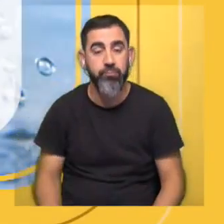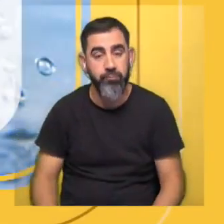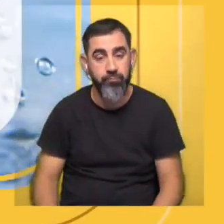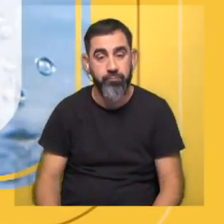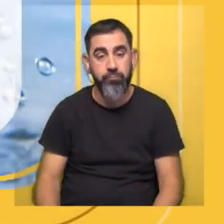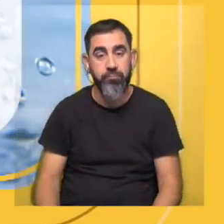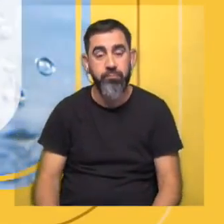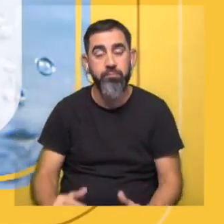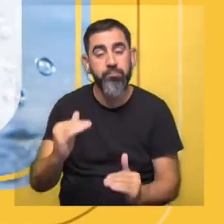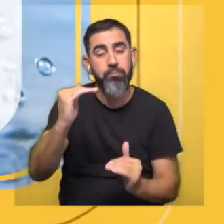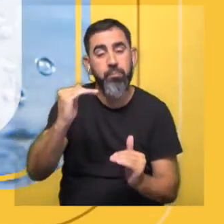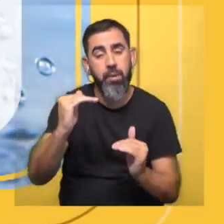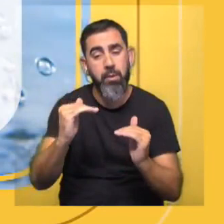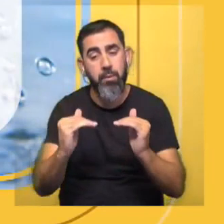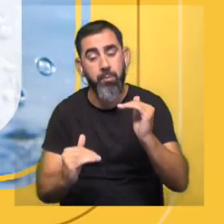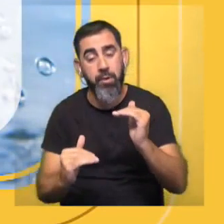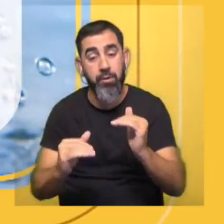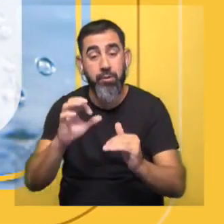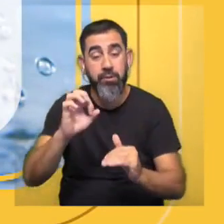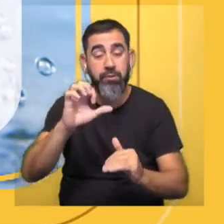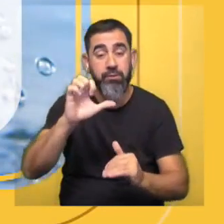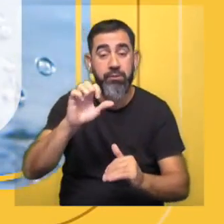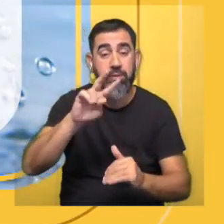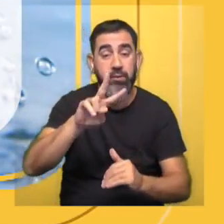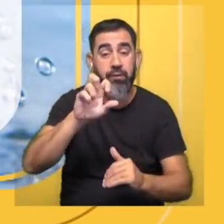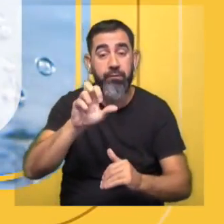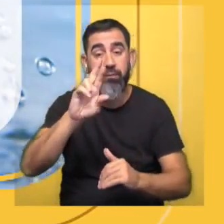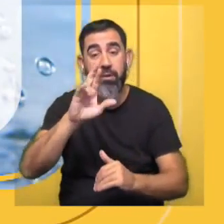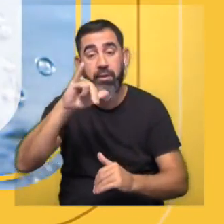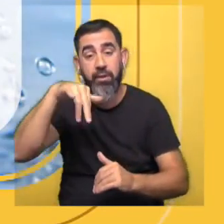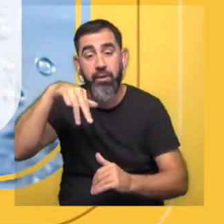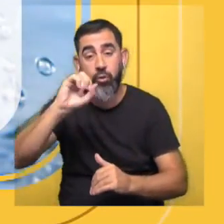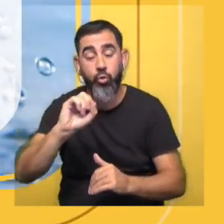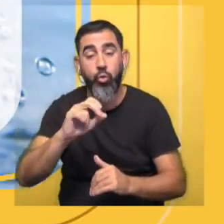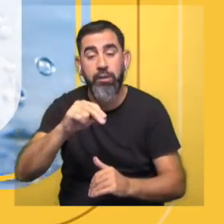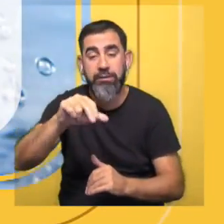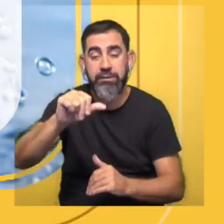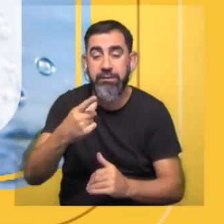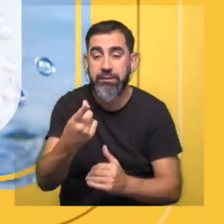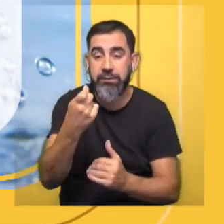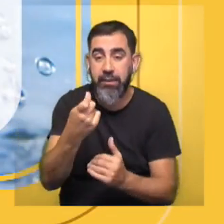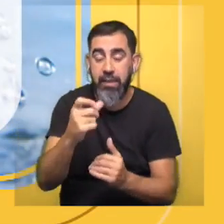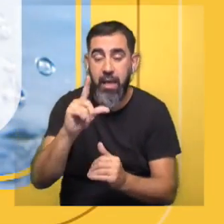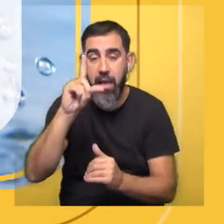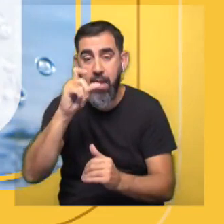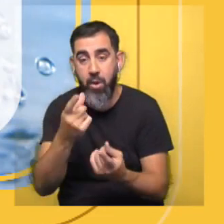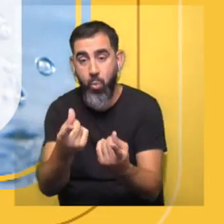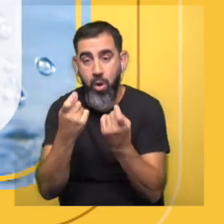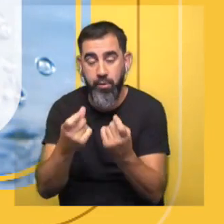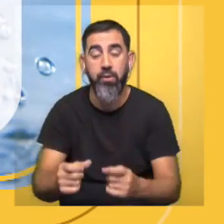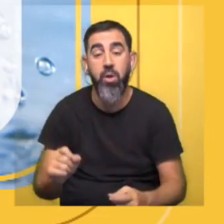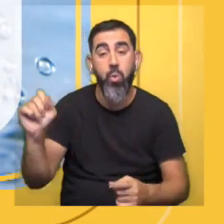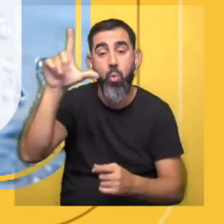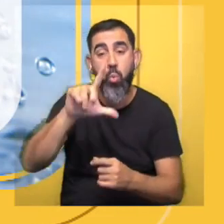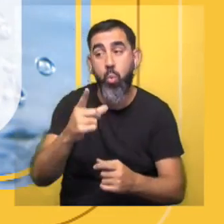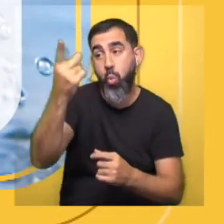Mientras más baja Paso Severino, más agua salada es necesaria. El lunes pasado,